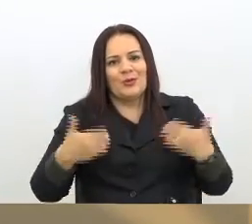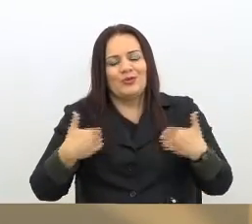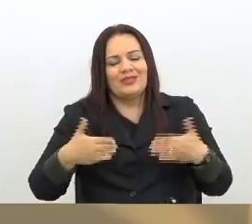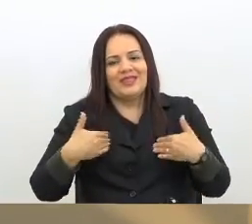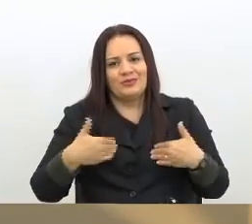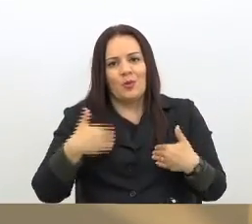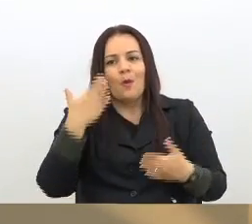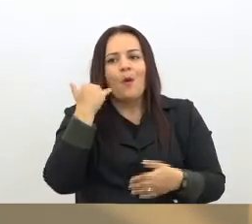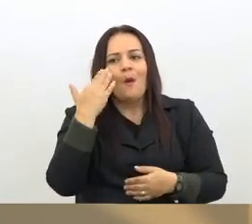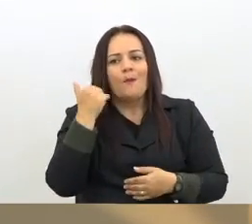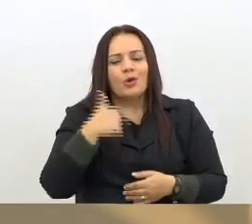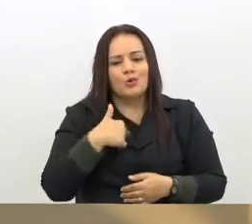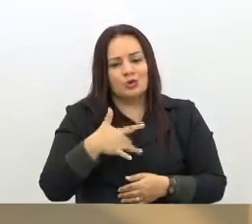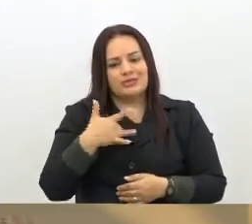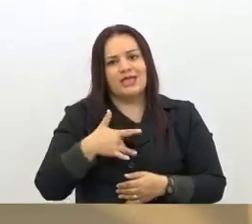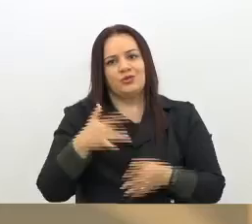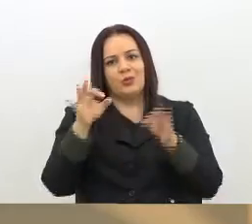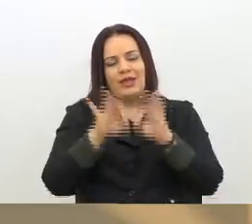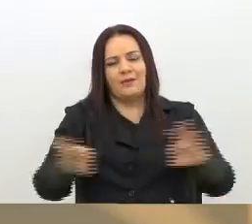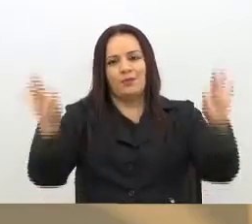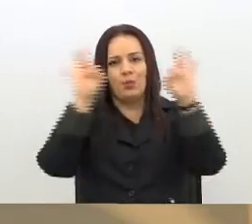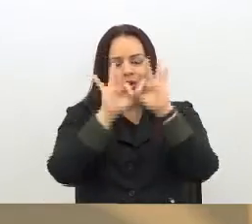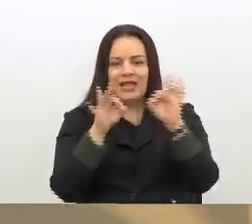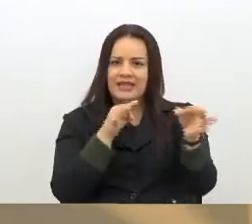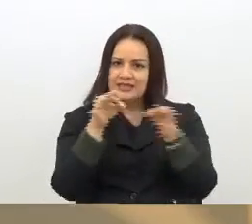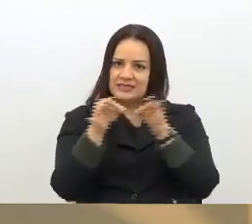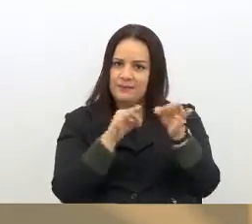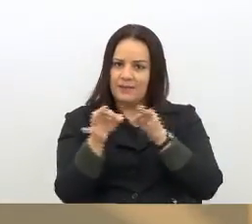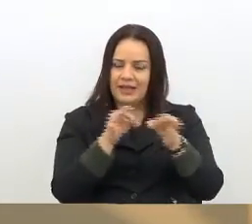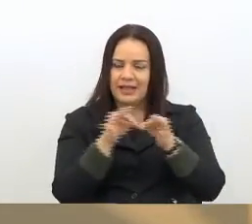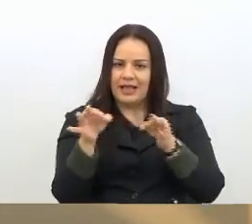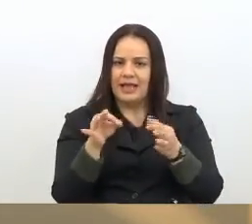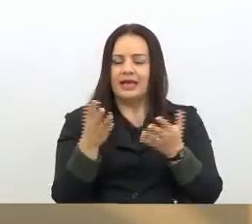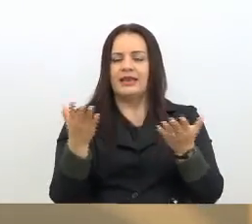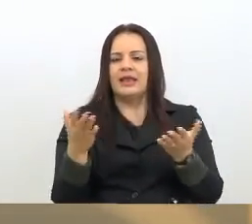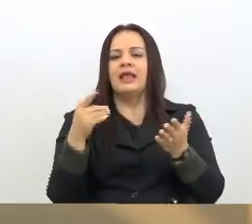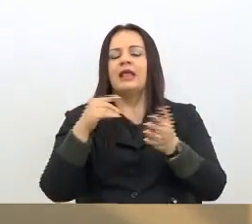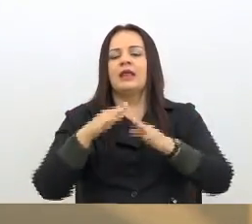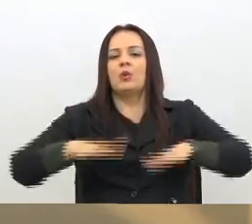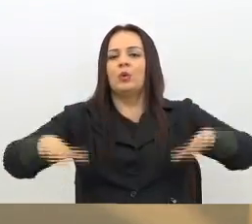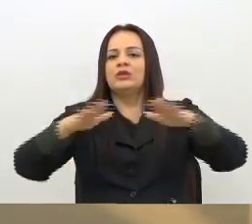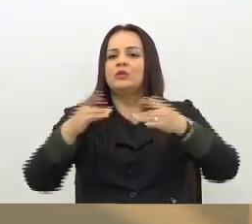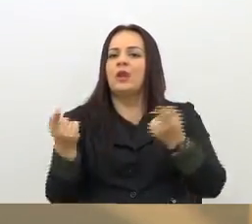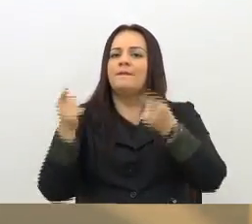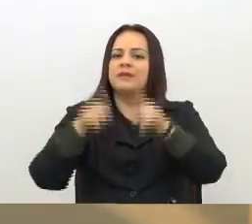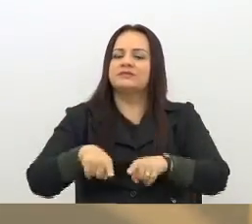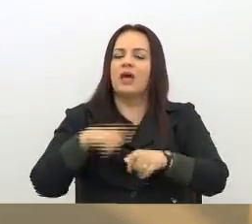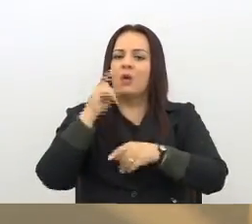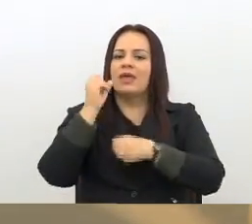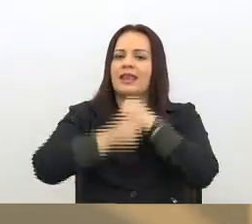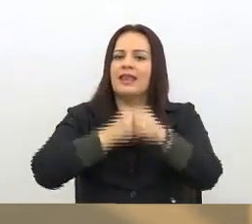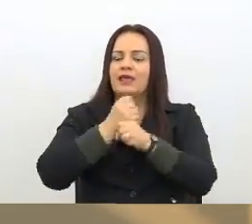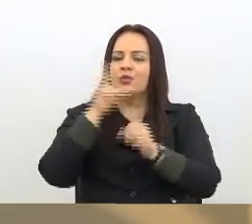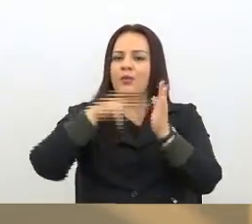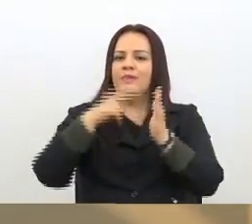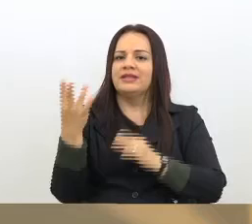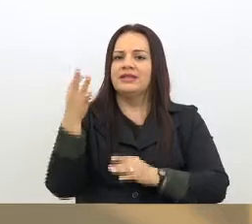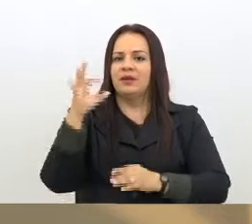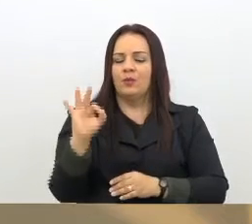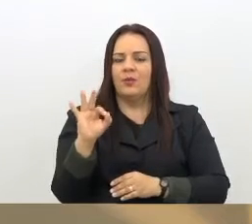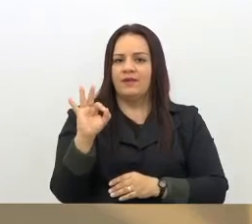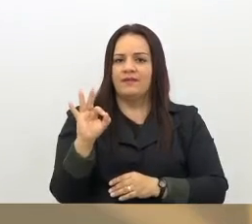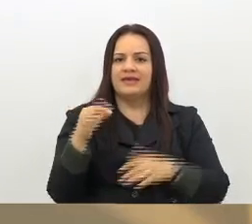siento que era indispensable darle este sentido de contexto a todo lo que ha pasado en el 2019 de cara a